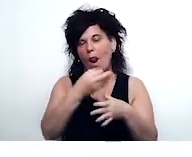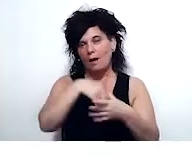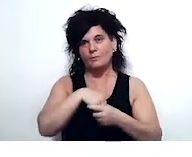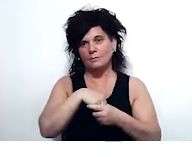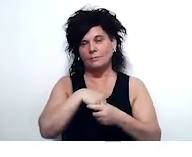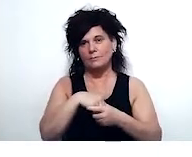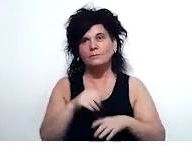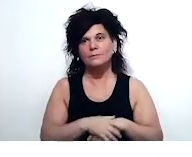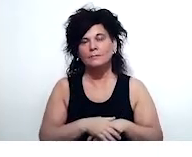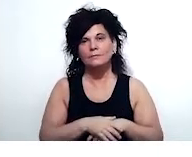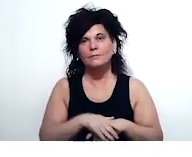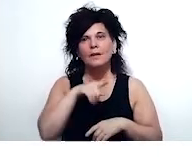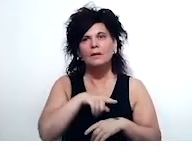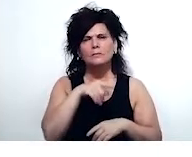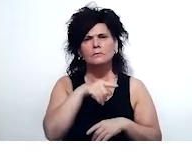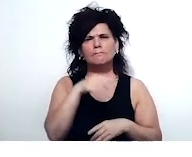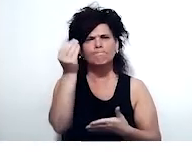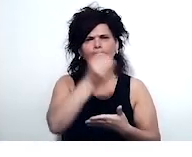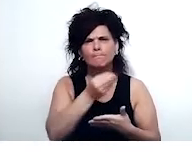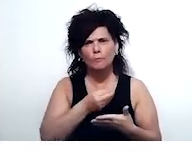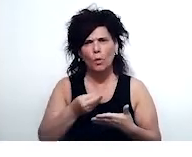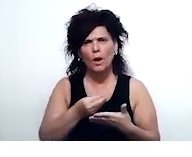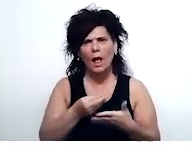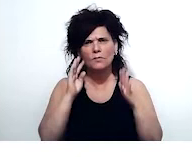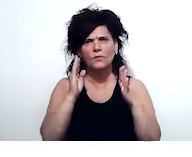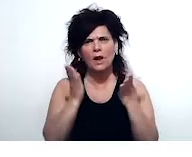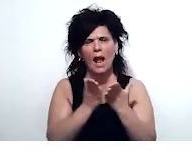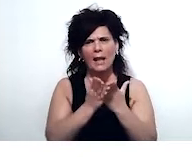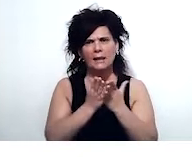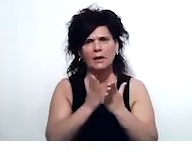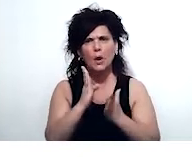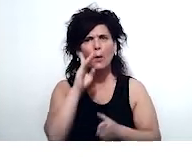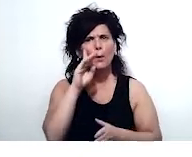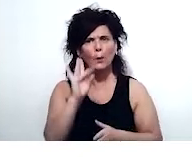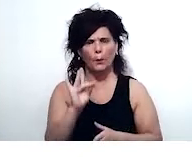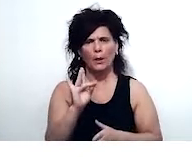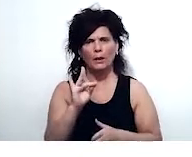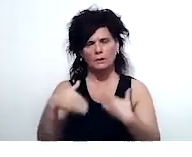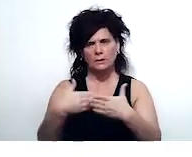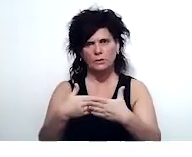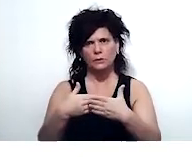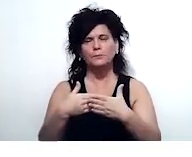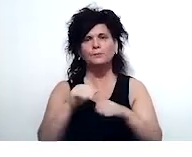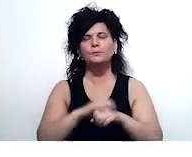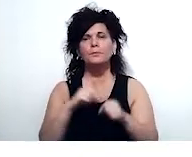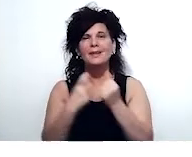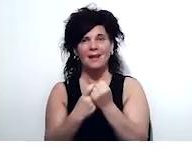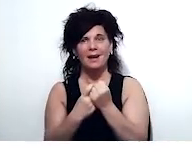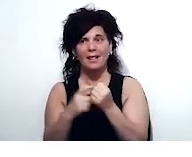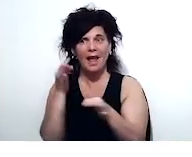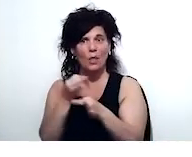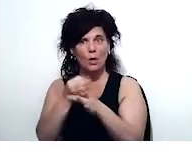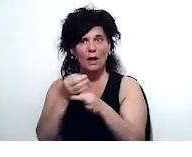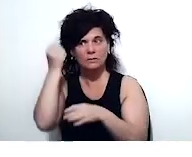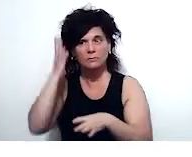escuela. Este es un gráfico de un estudio que hizo el BID. Entonces, volvamos a Internet, la educación y la